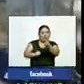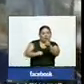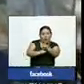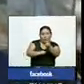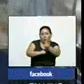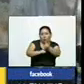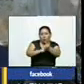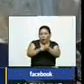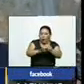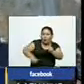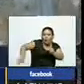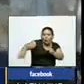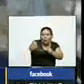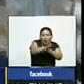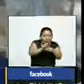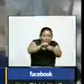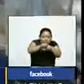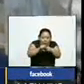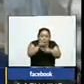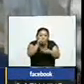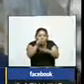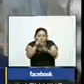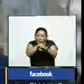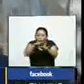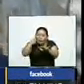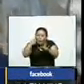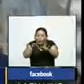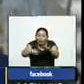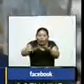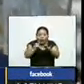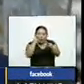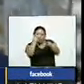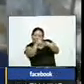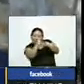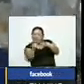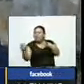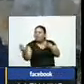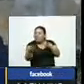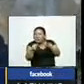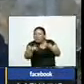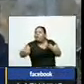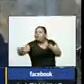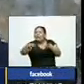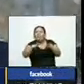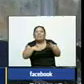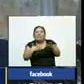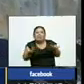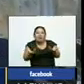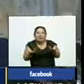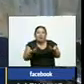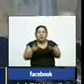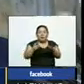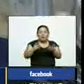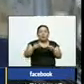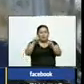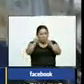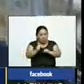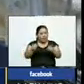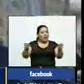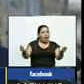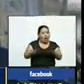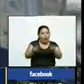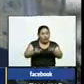la granja, examinarla, sacar un detalle de las necesidades que tienen y lograr que produzca